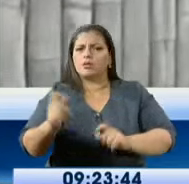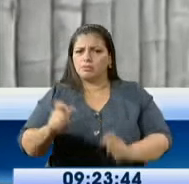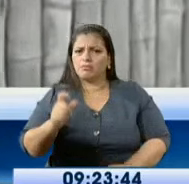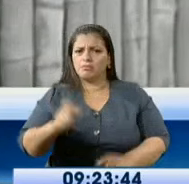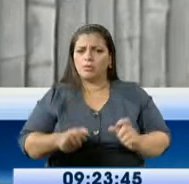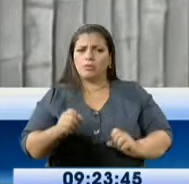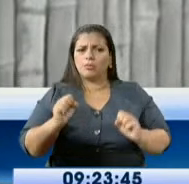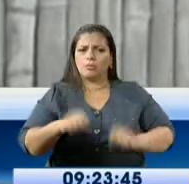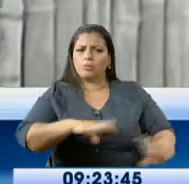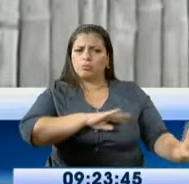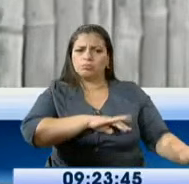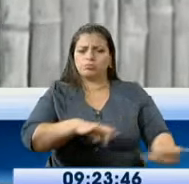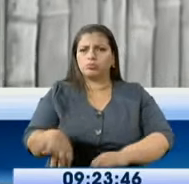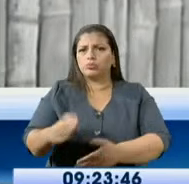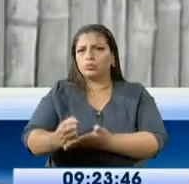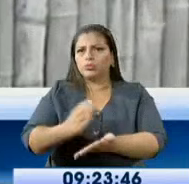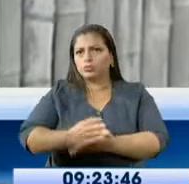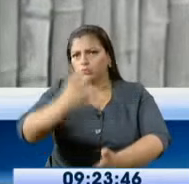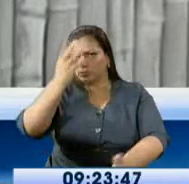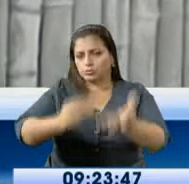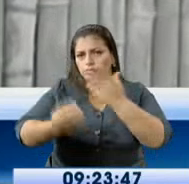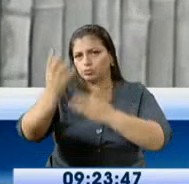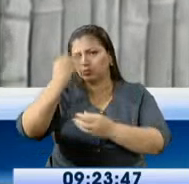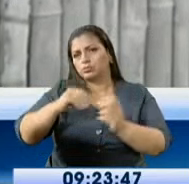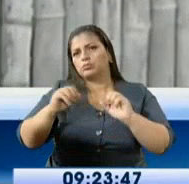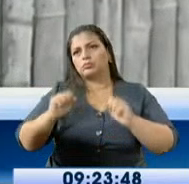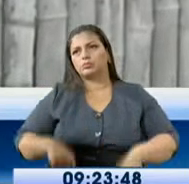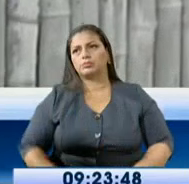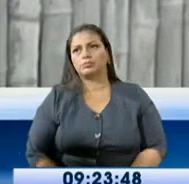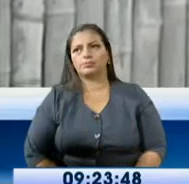algo. En todo caso, ellos están a la espera de que